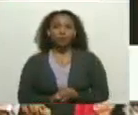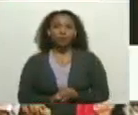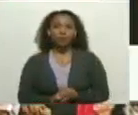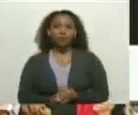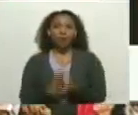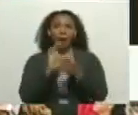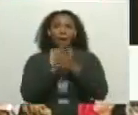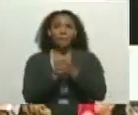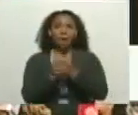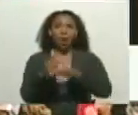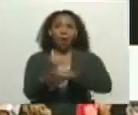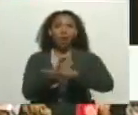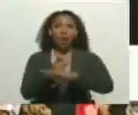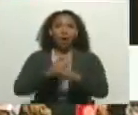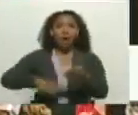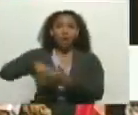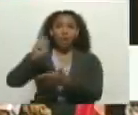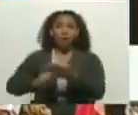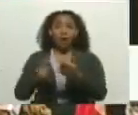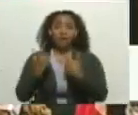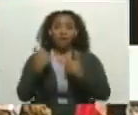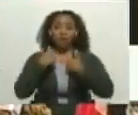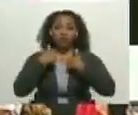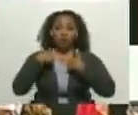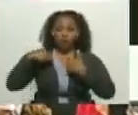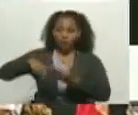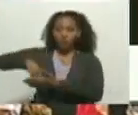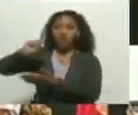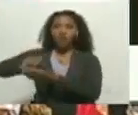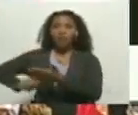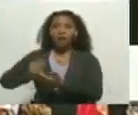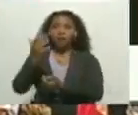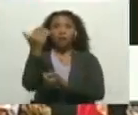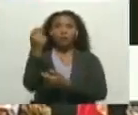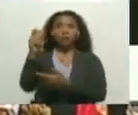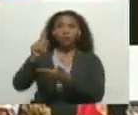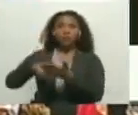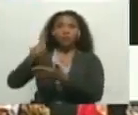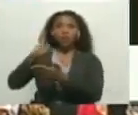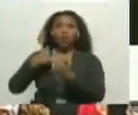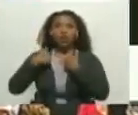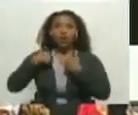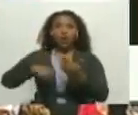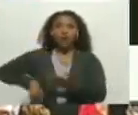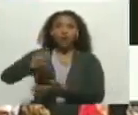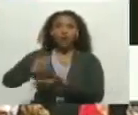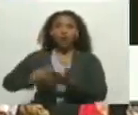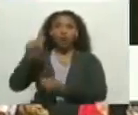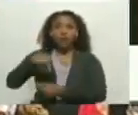Compañero gobernador, ¿ya firmó? Falto yo. Falto yo, imagínese usted. Yo firmo aquí en Yaracuy.